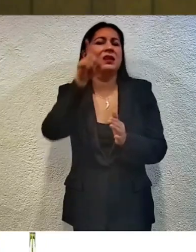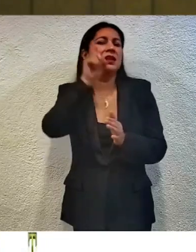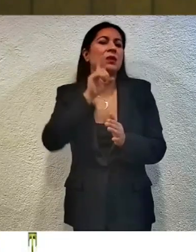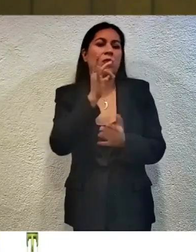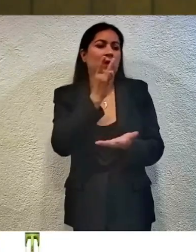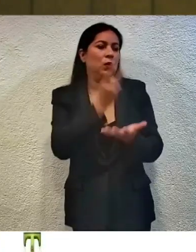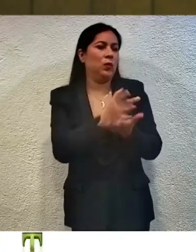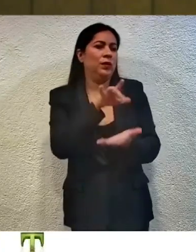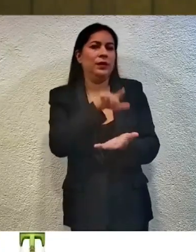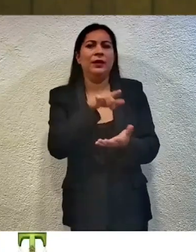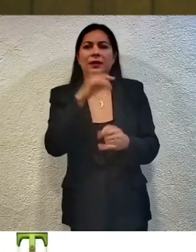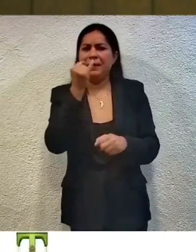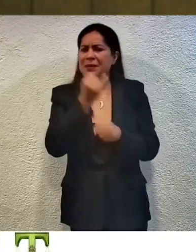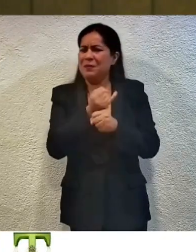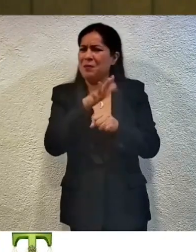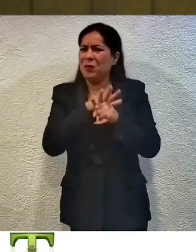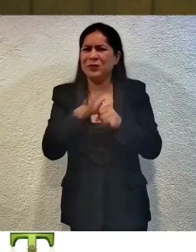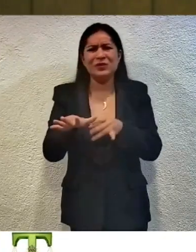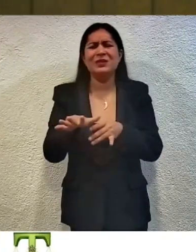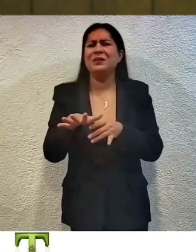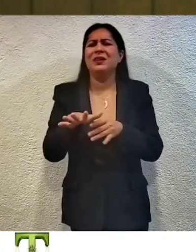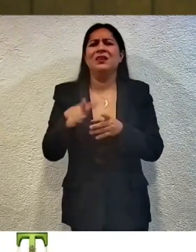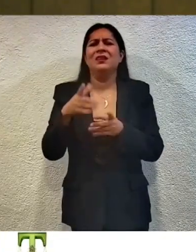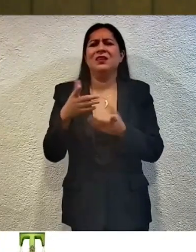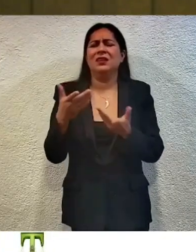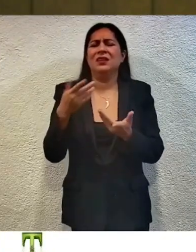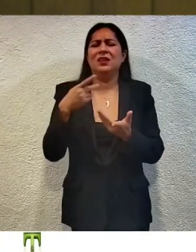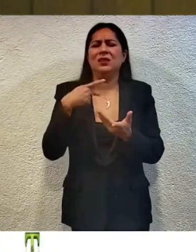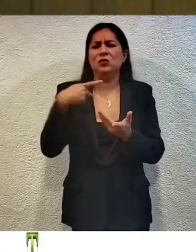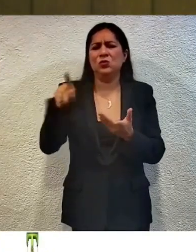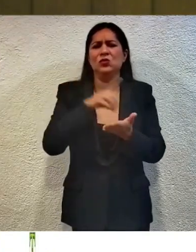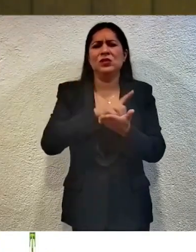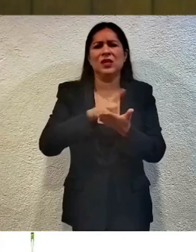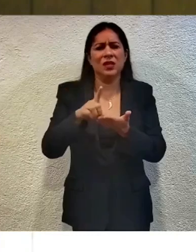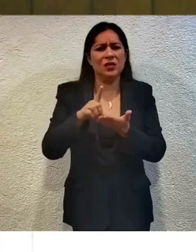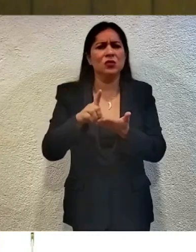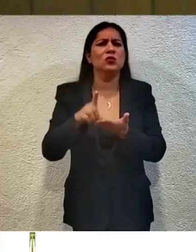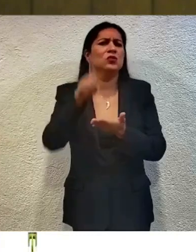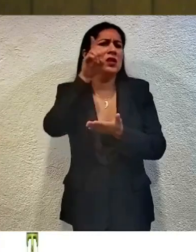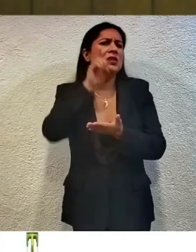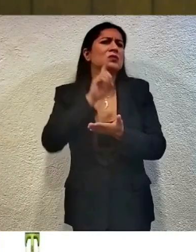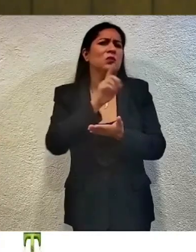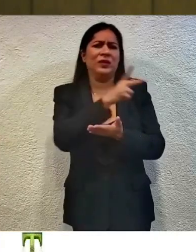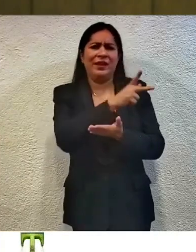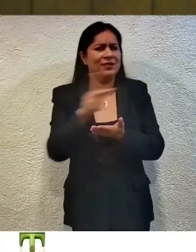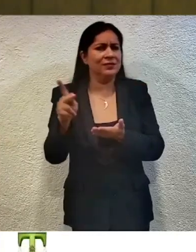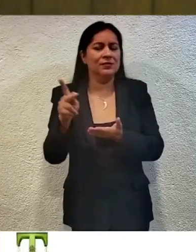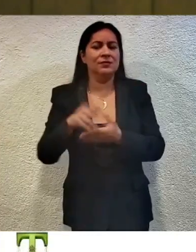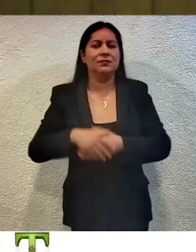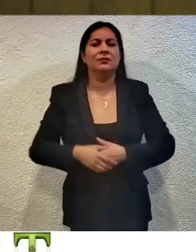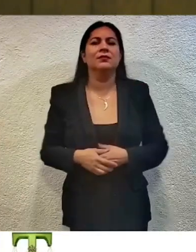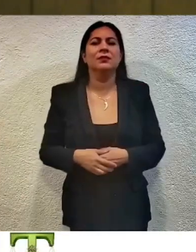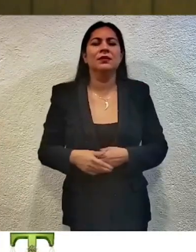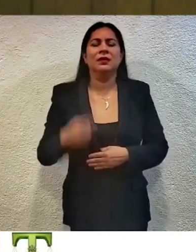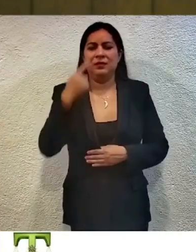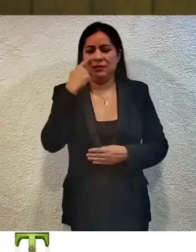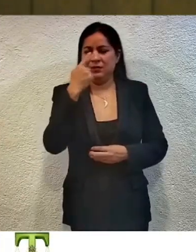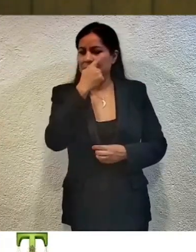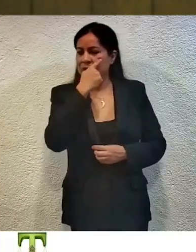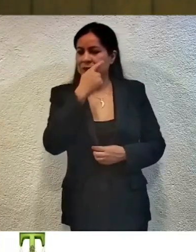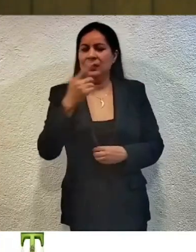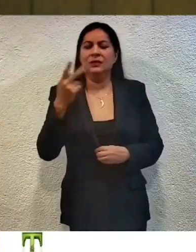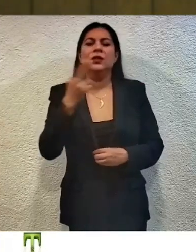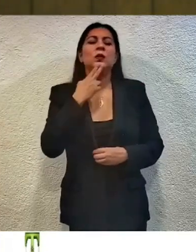que impidan el goce pleno de los derechos de las mujeres. Esta perspectiva